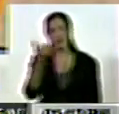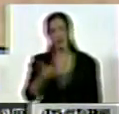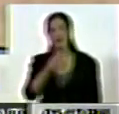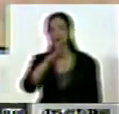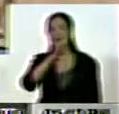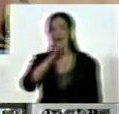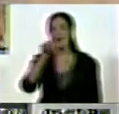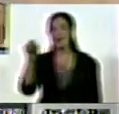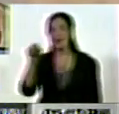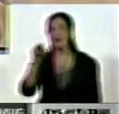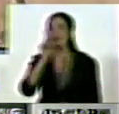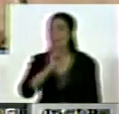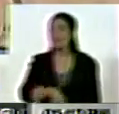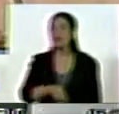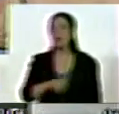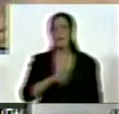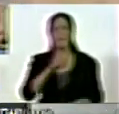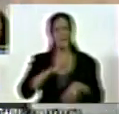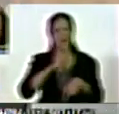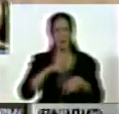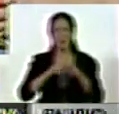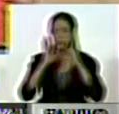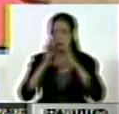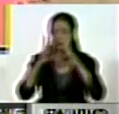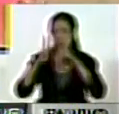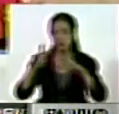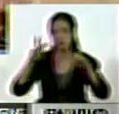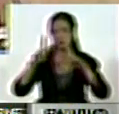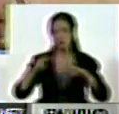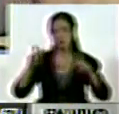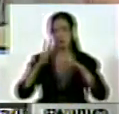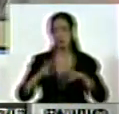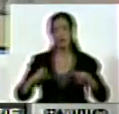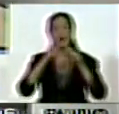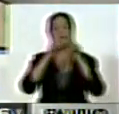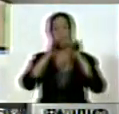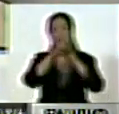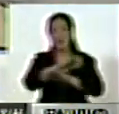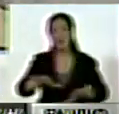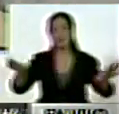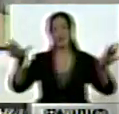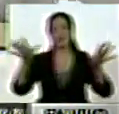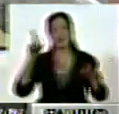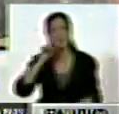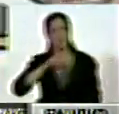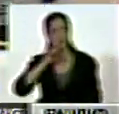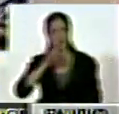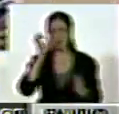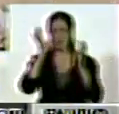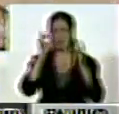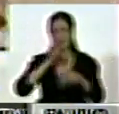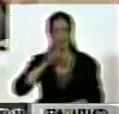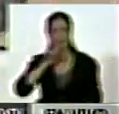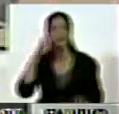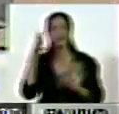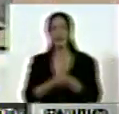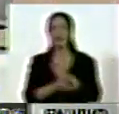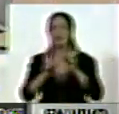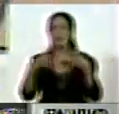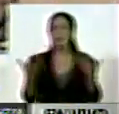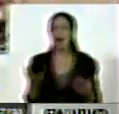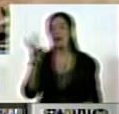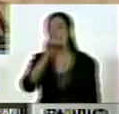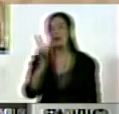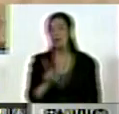CNN que el mismo tiempo que ha dedicado a difundir las mentiras sobre Venezuela,